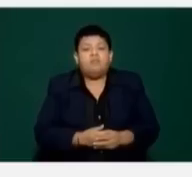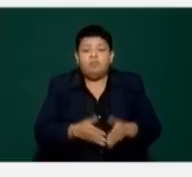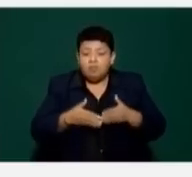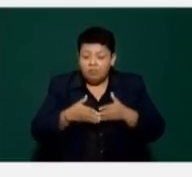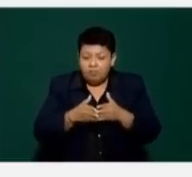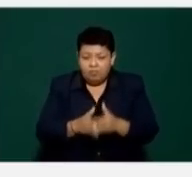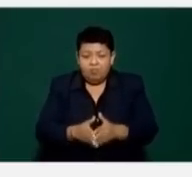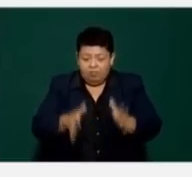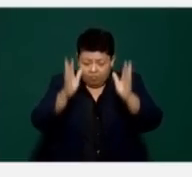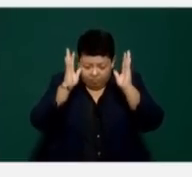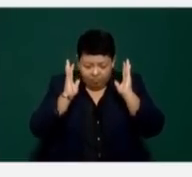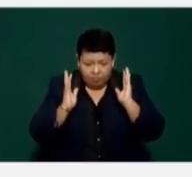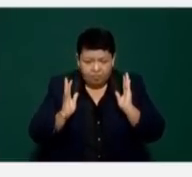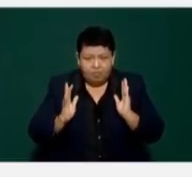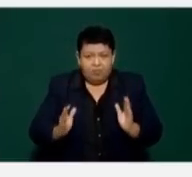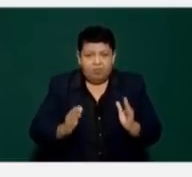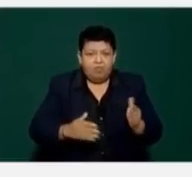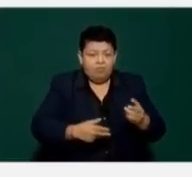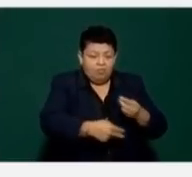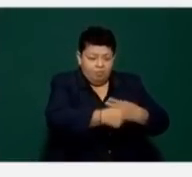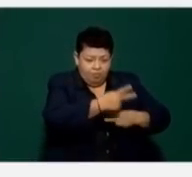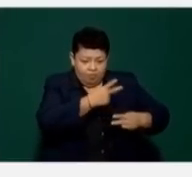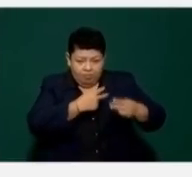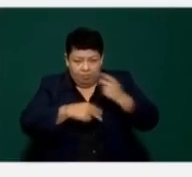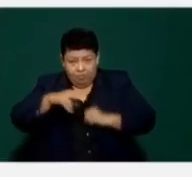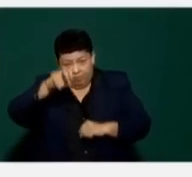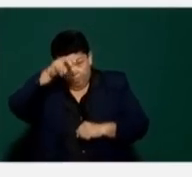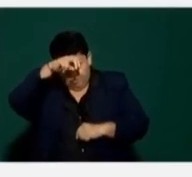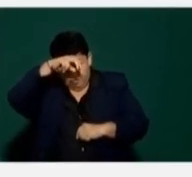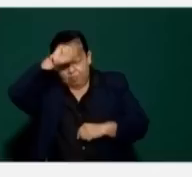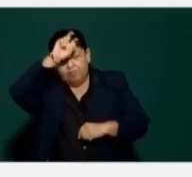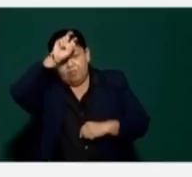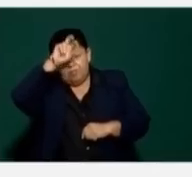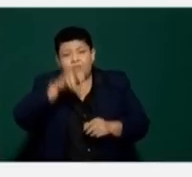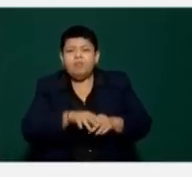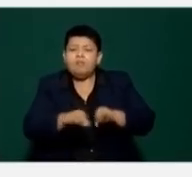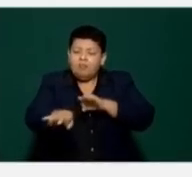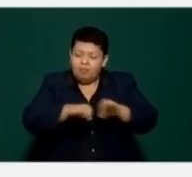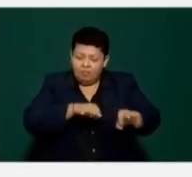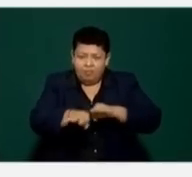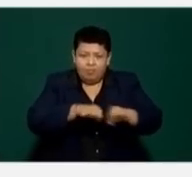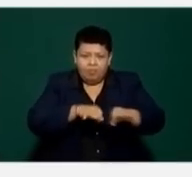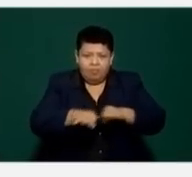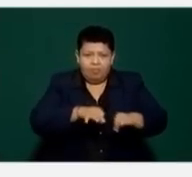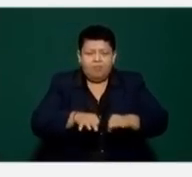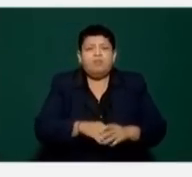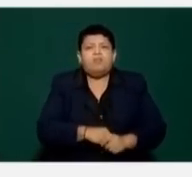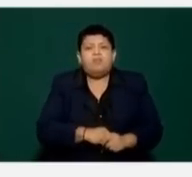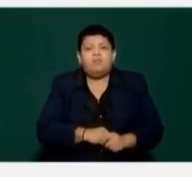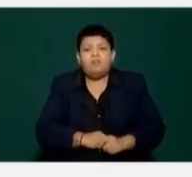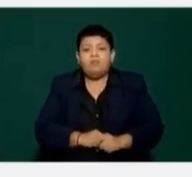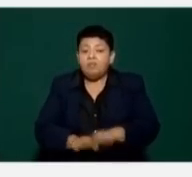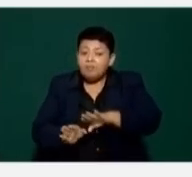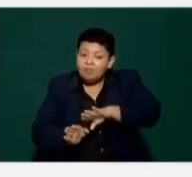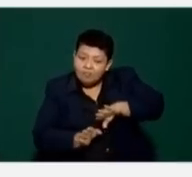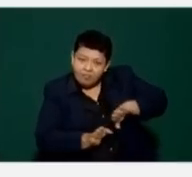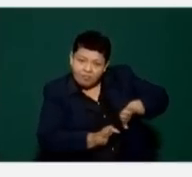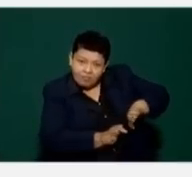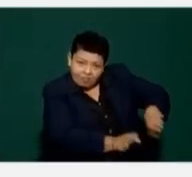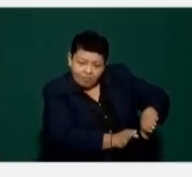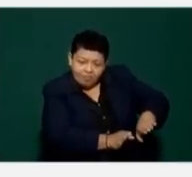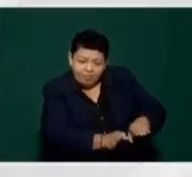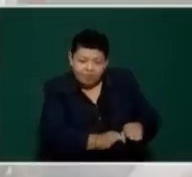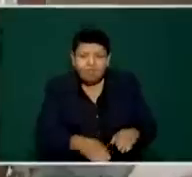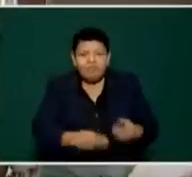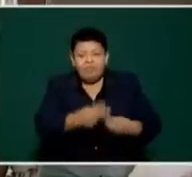barco ya está a punto de pasarse a Marina para que podamos hacer el trabajo, ya dejarlo operativo y traérnoslo